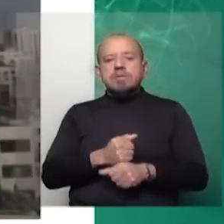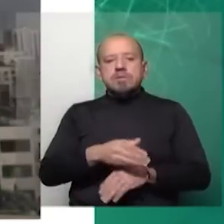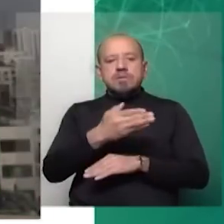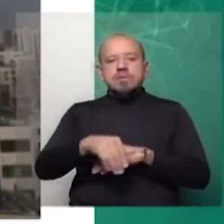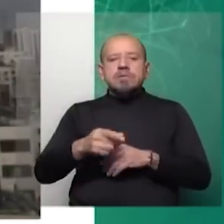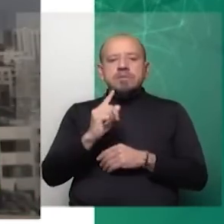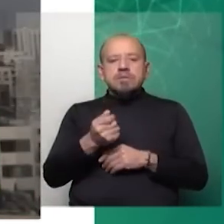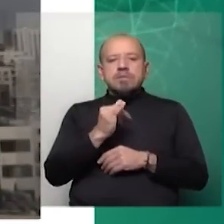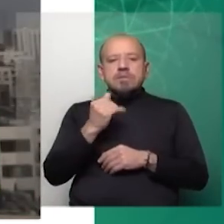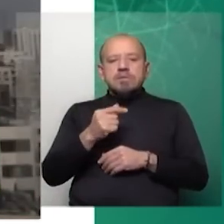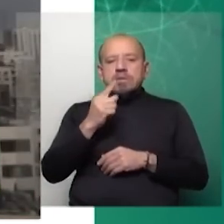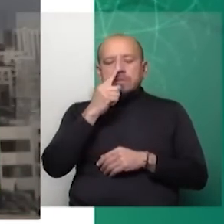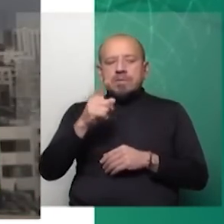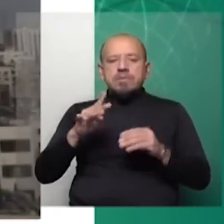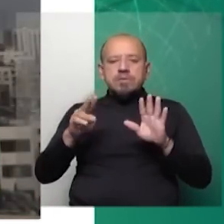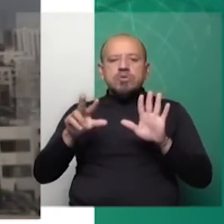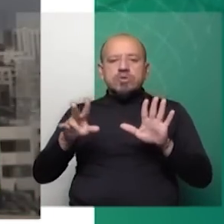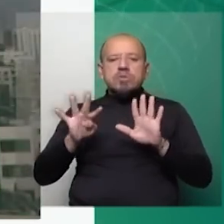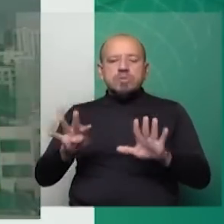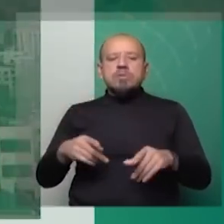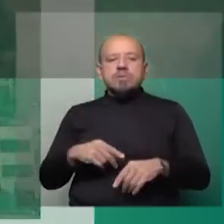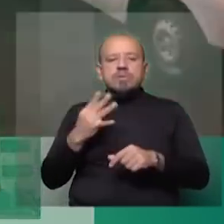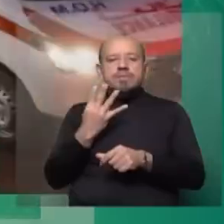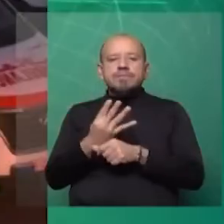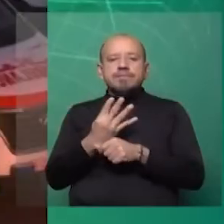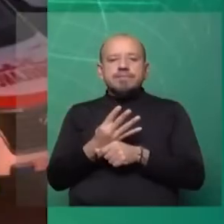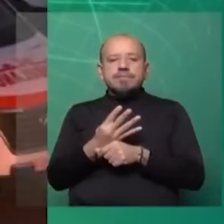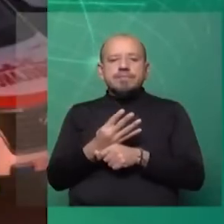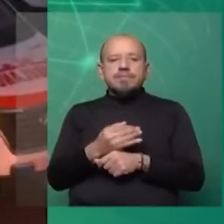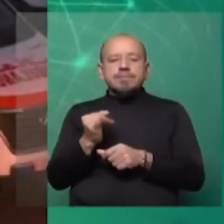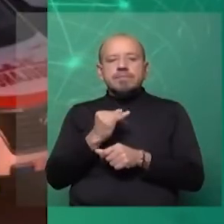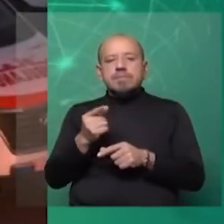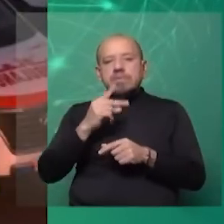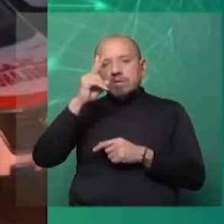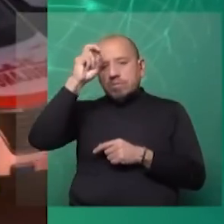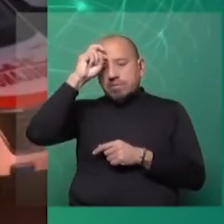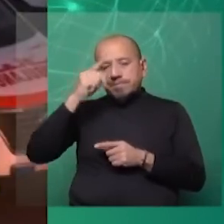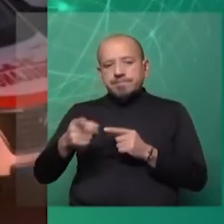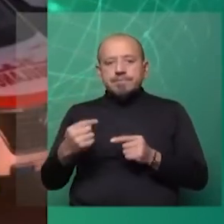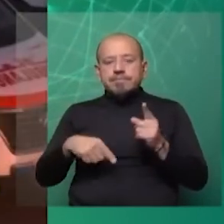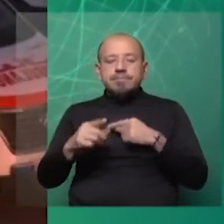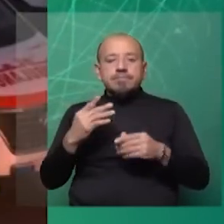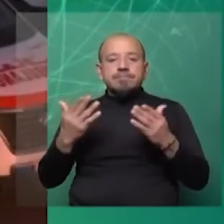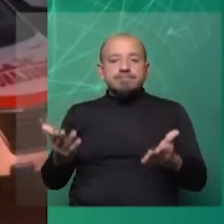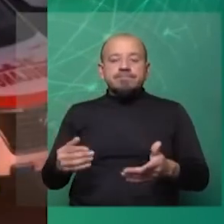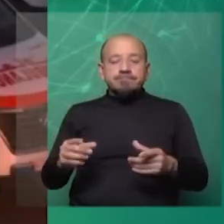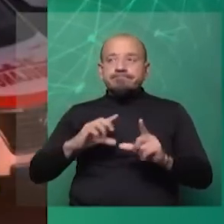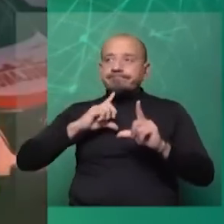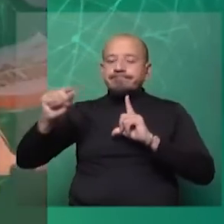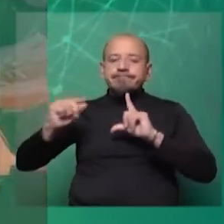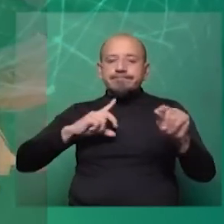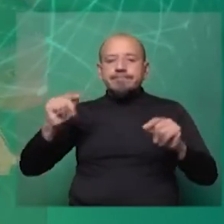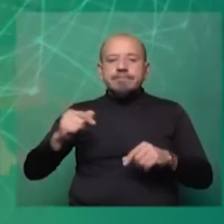año 1989 apoyando a cuatro instituciones de salud distintas pero tuvieron que evacuarlas por la amenaza